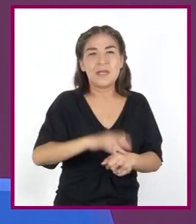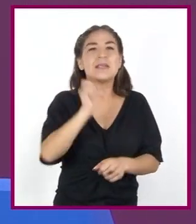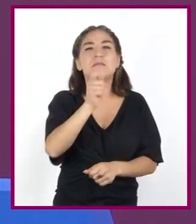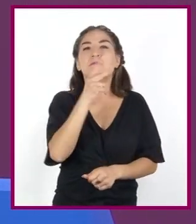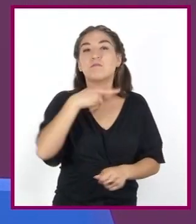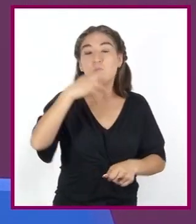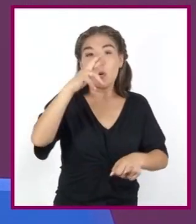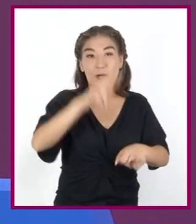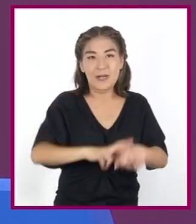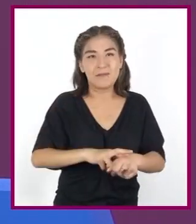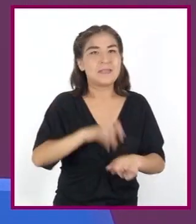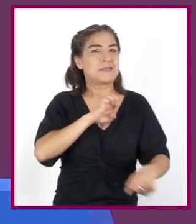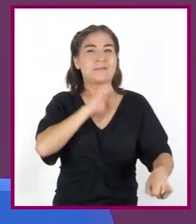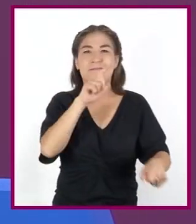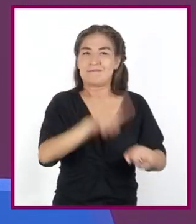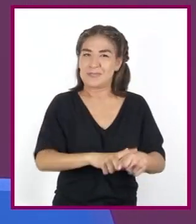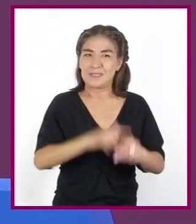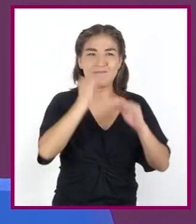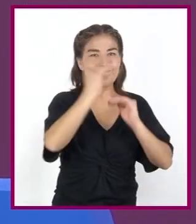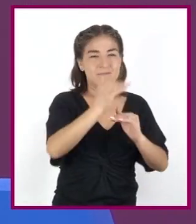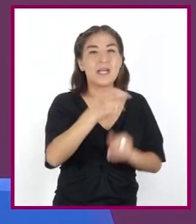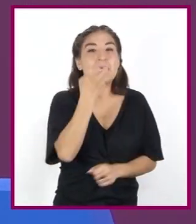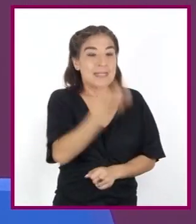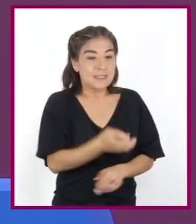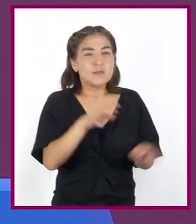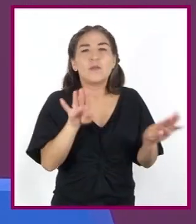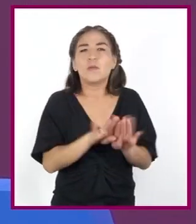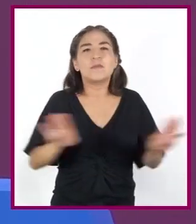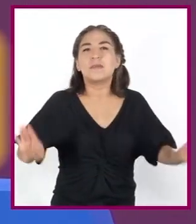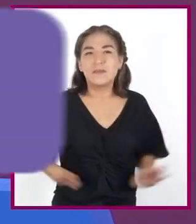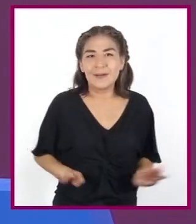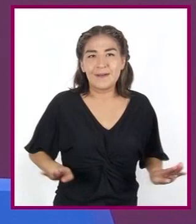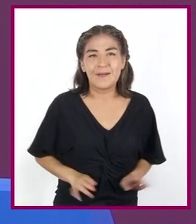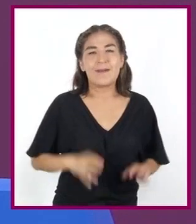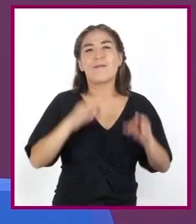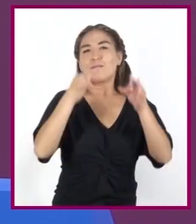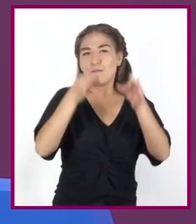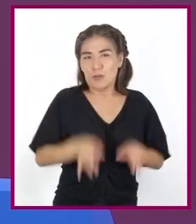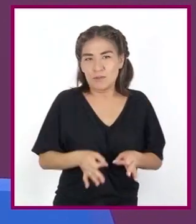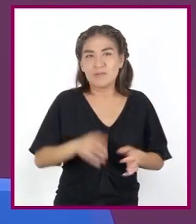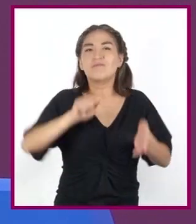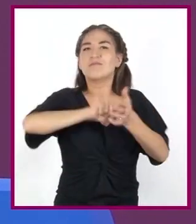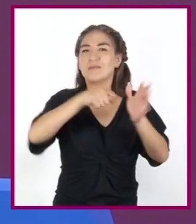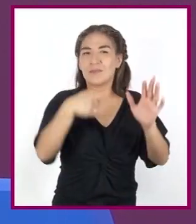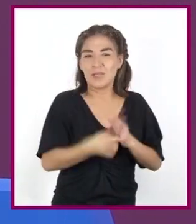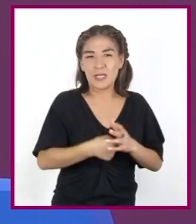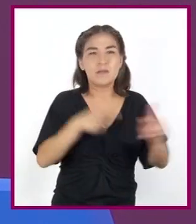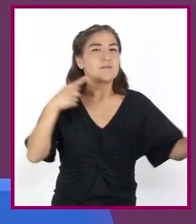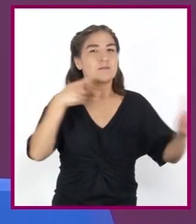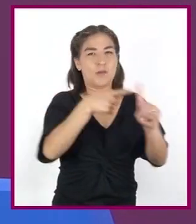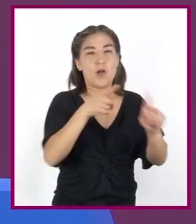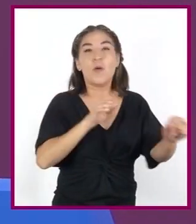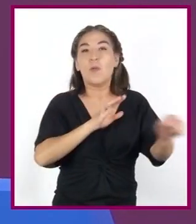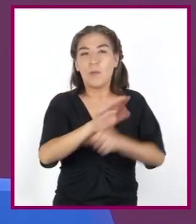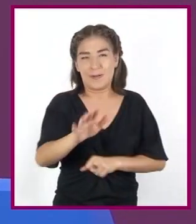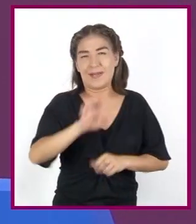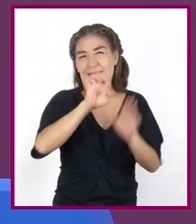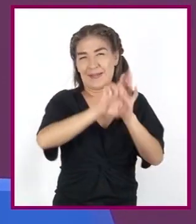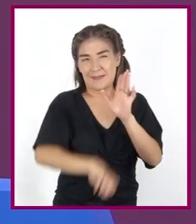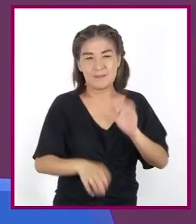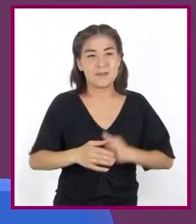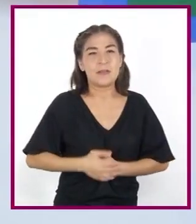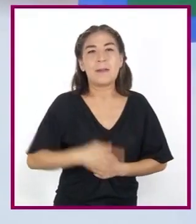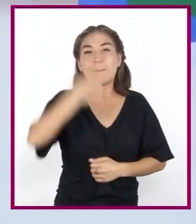un vocabulario específico, el cual se caracteriza por ser formal, técnico y objetivo, es decir, que